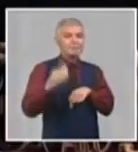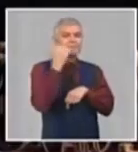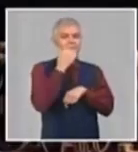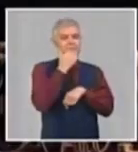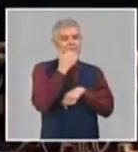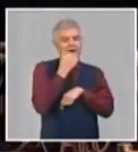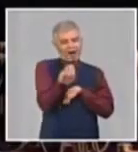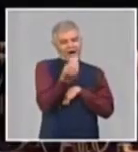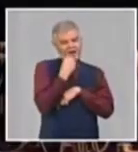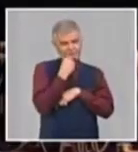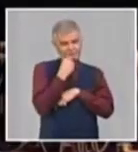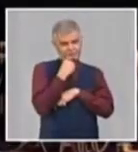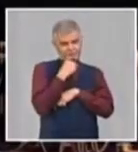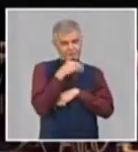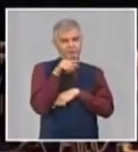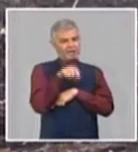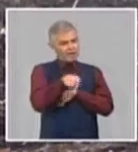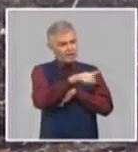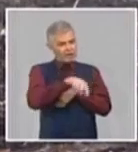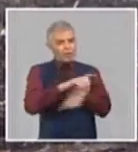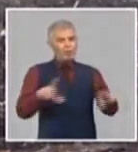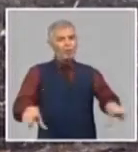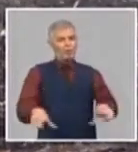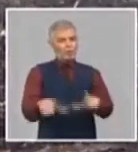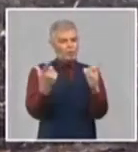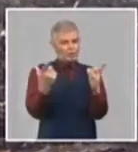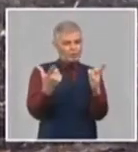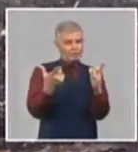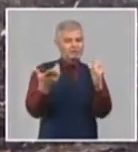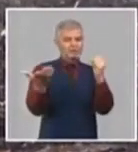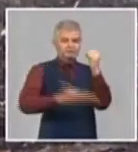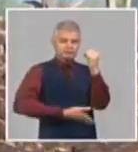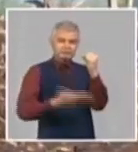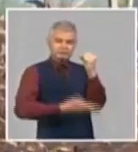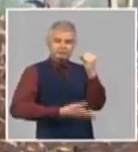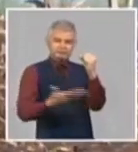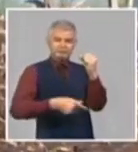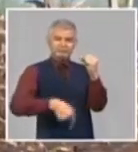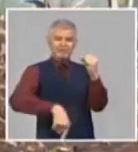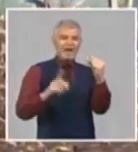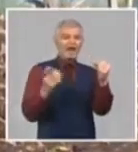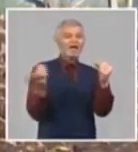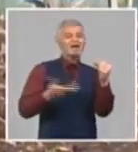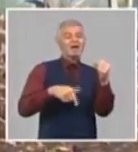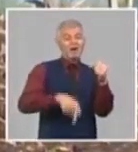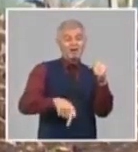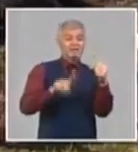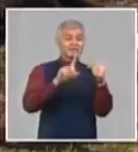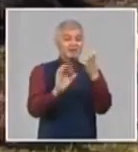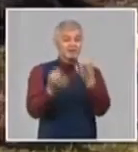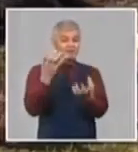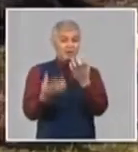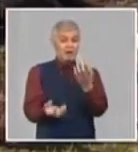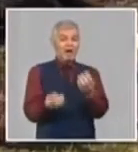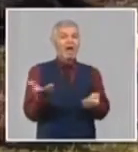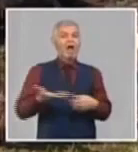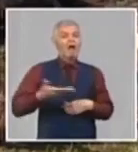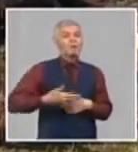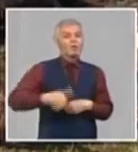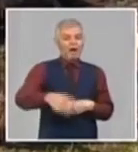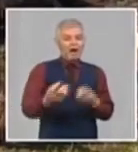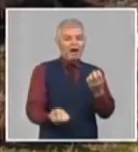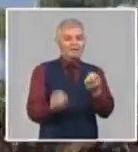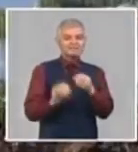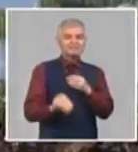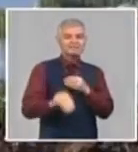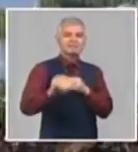alimentos. Cumplido su encargo de caña para la zafra que está por concluir en Cienfuegos, apuran la siembra de primavera estrenando una iniciativa